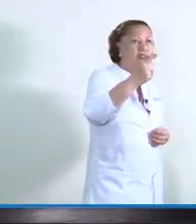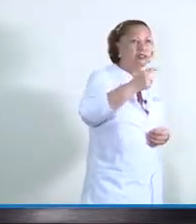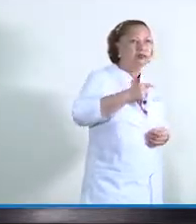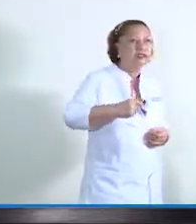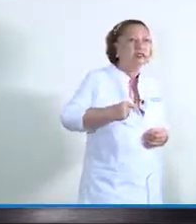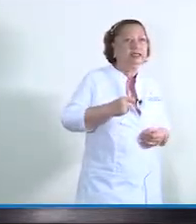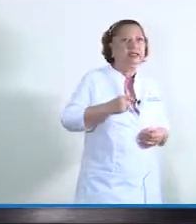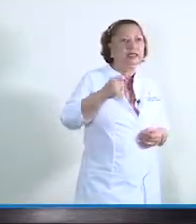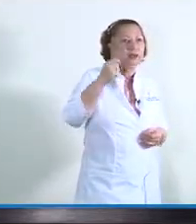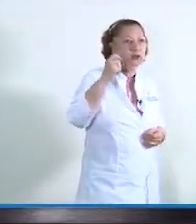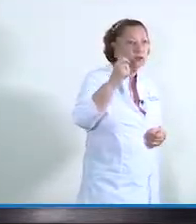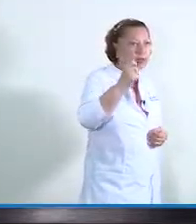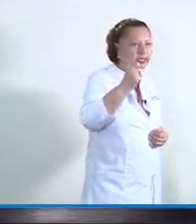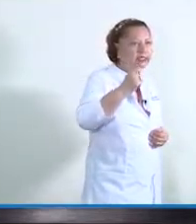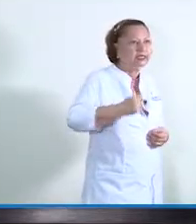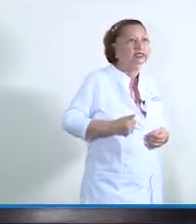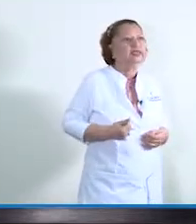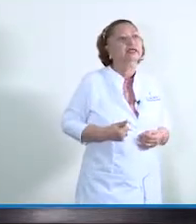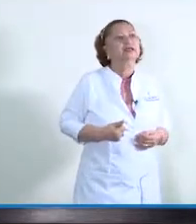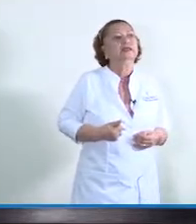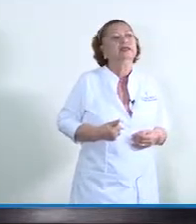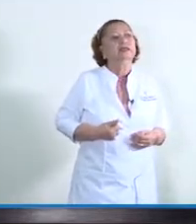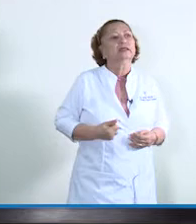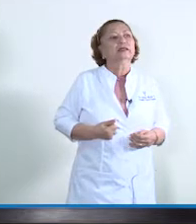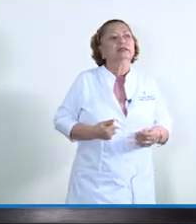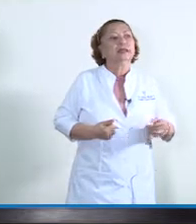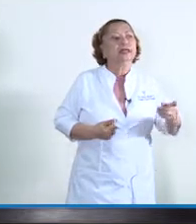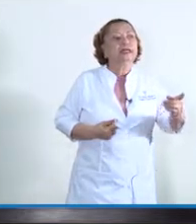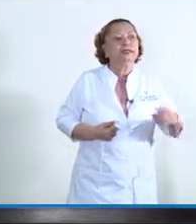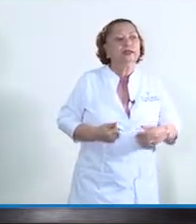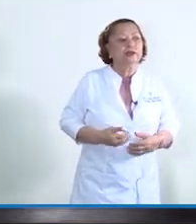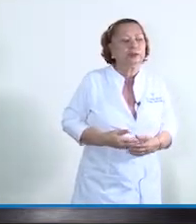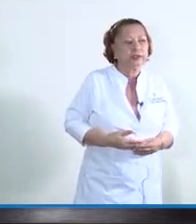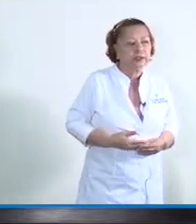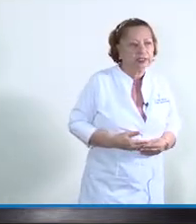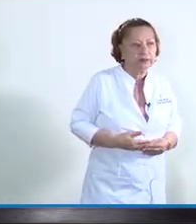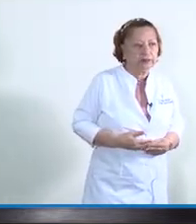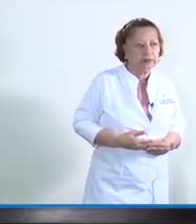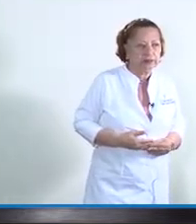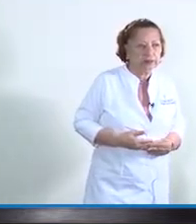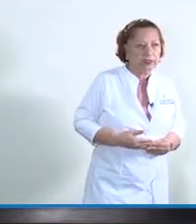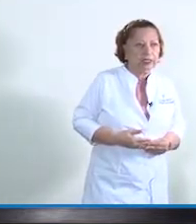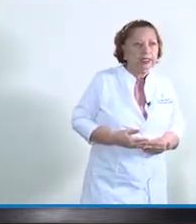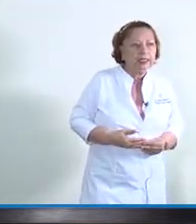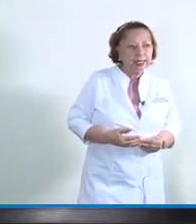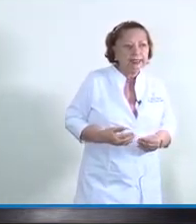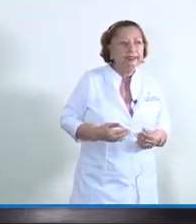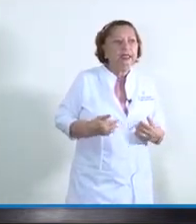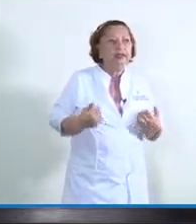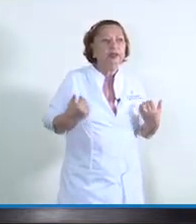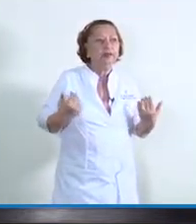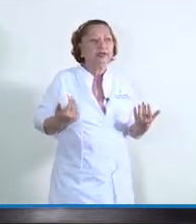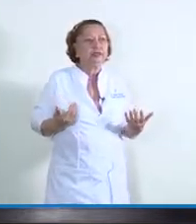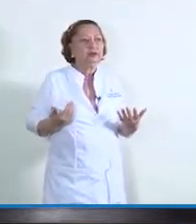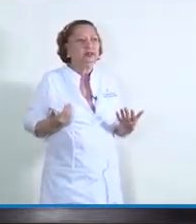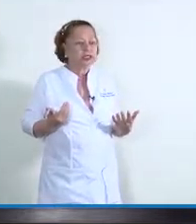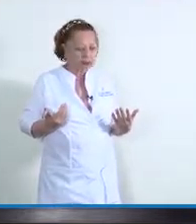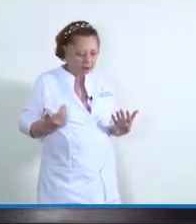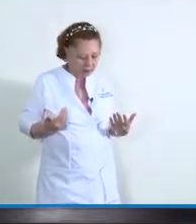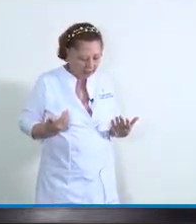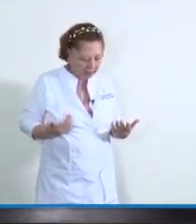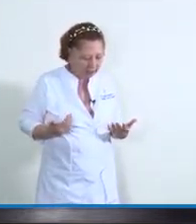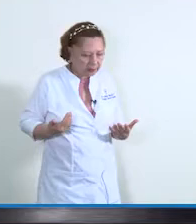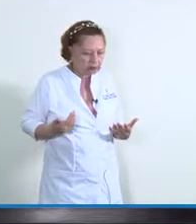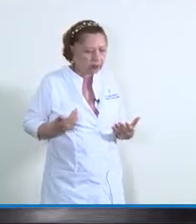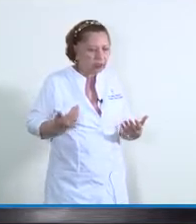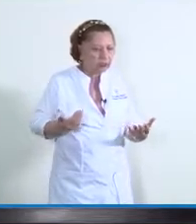a la víctima indirecta como a la directa, el estado depresivo. En el estado depresivo